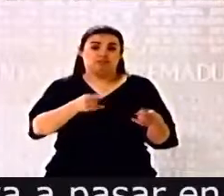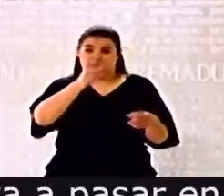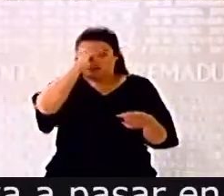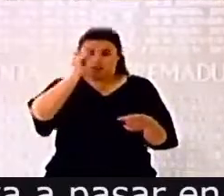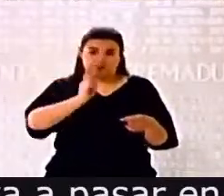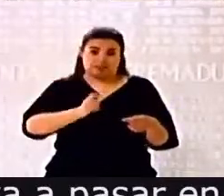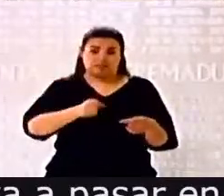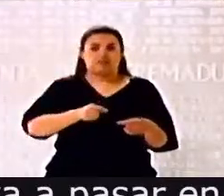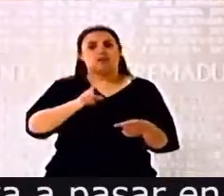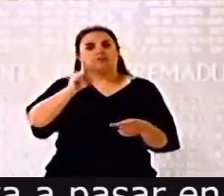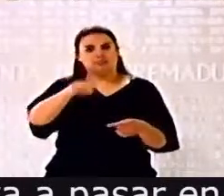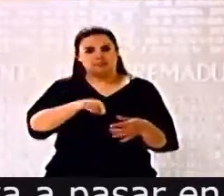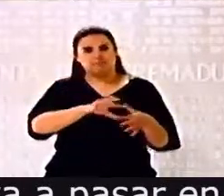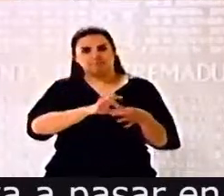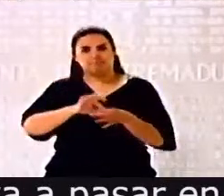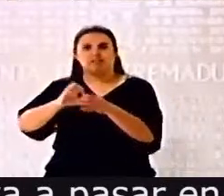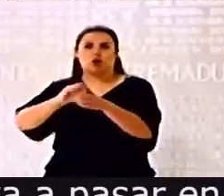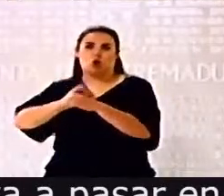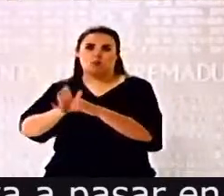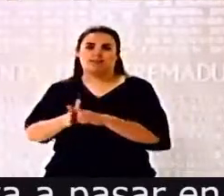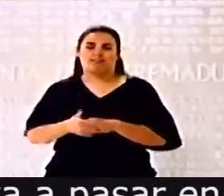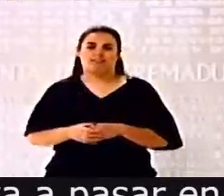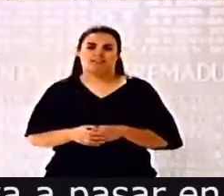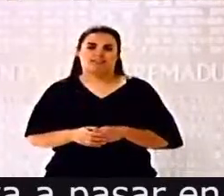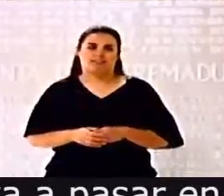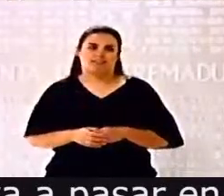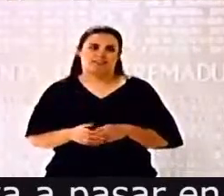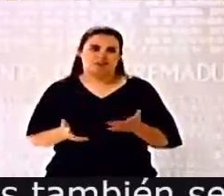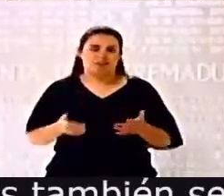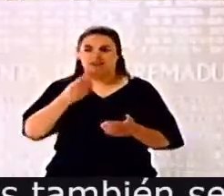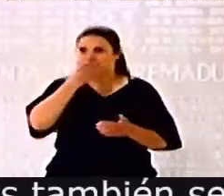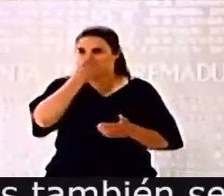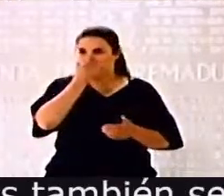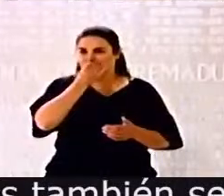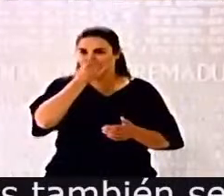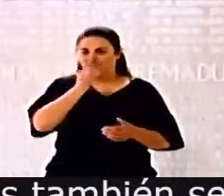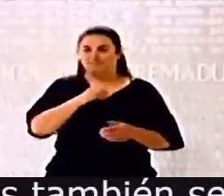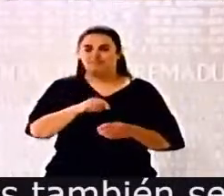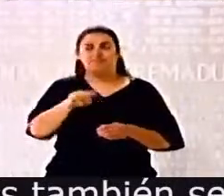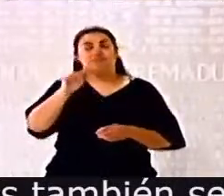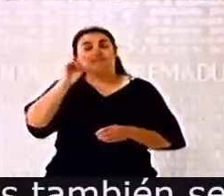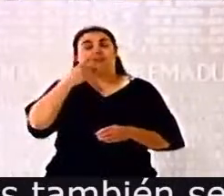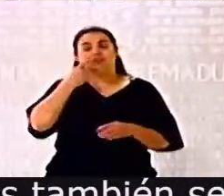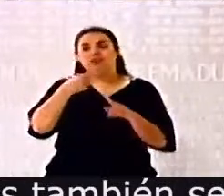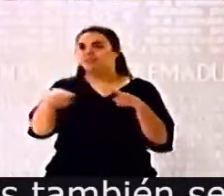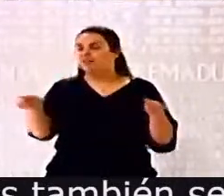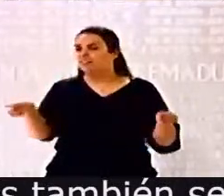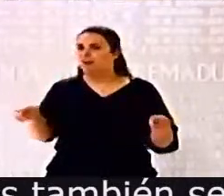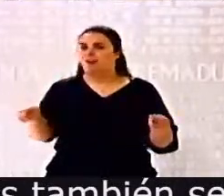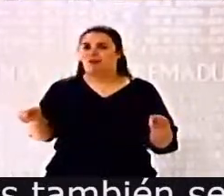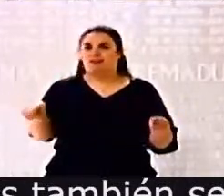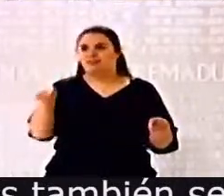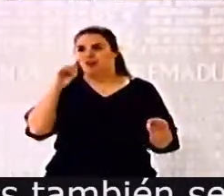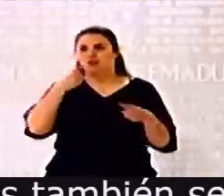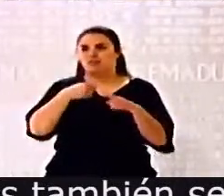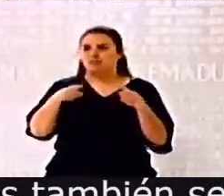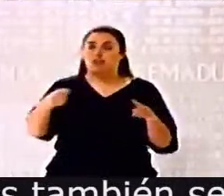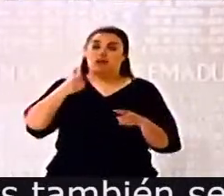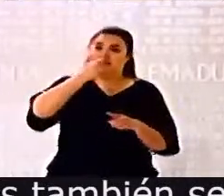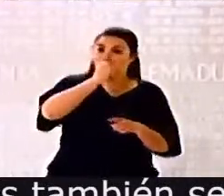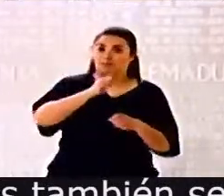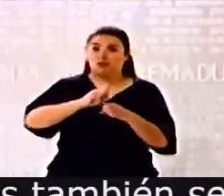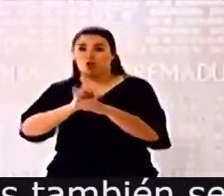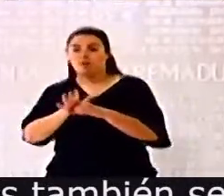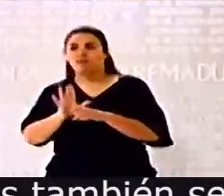verano, también se va a confundir con COVID. Es decir, el diagnóstico diferencial entre gripe y COVID